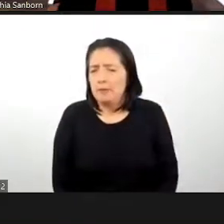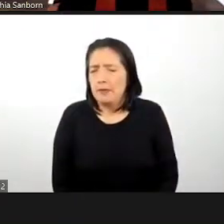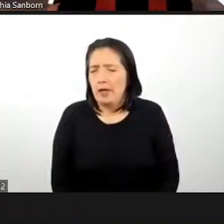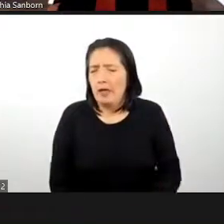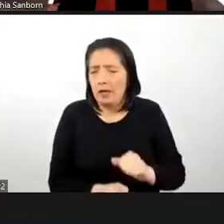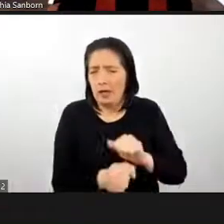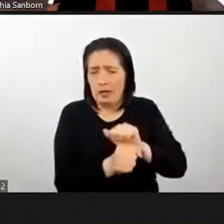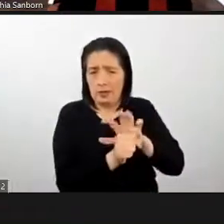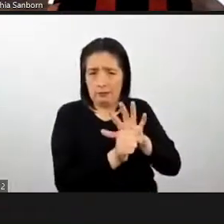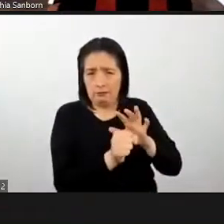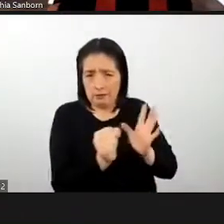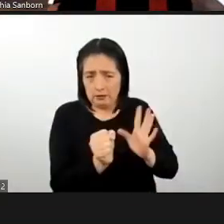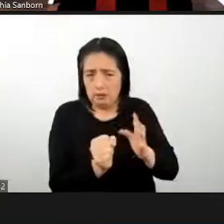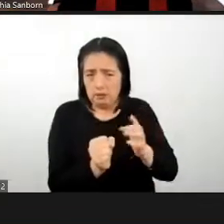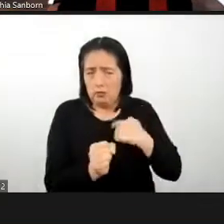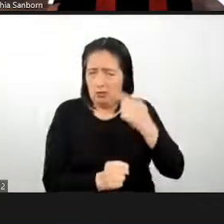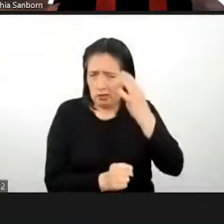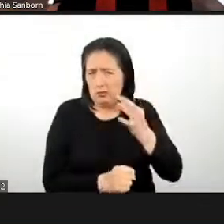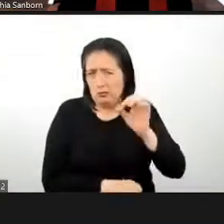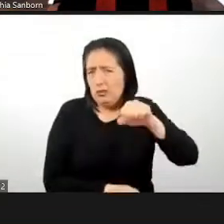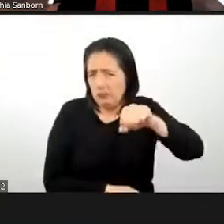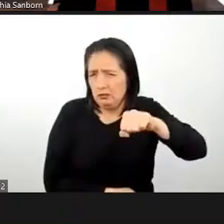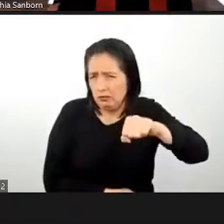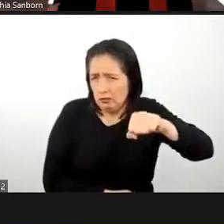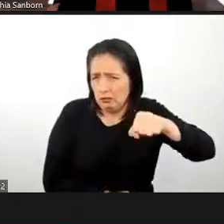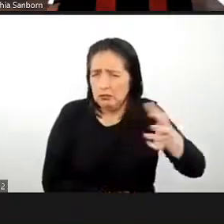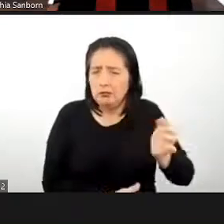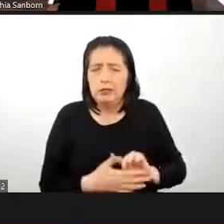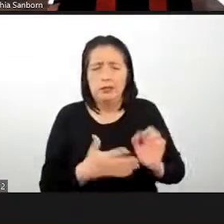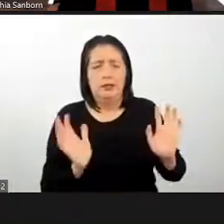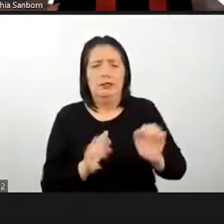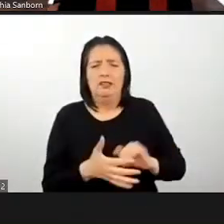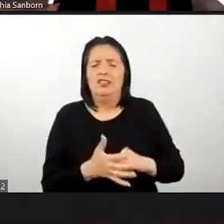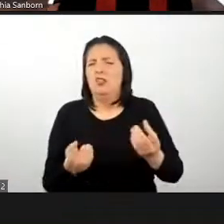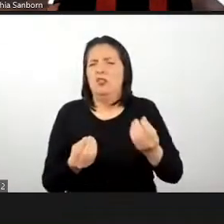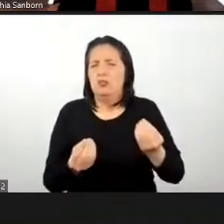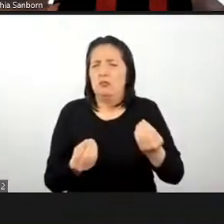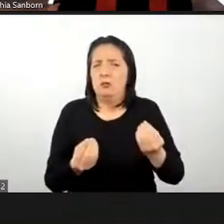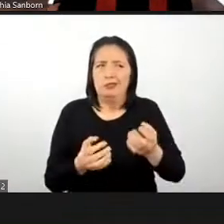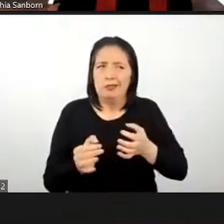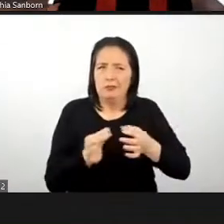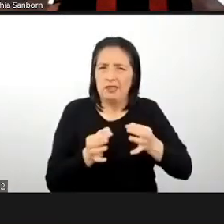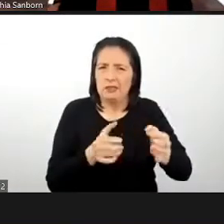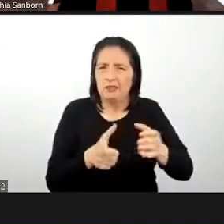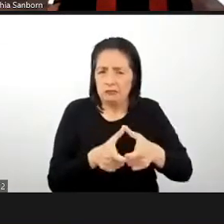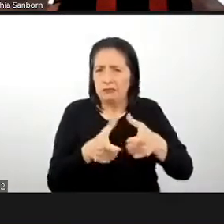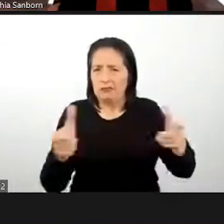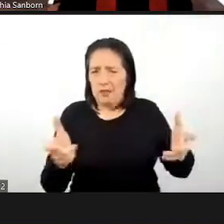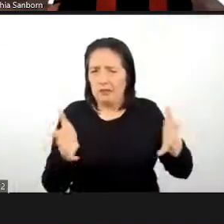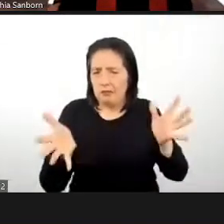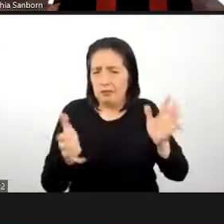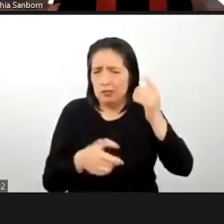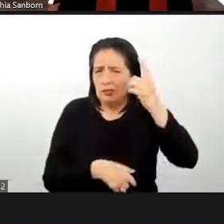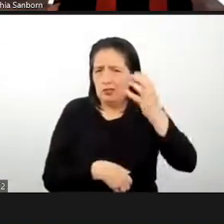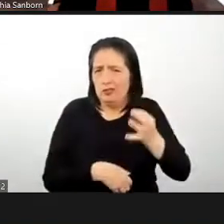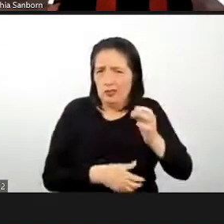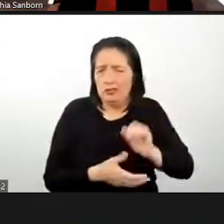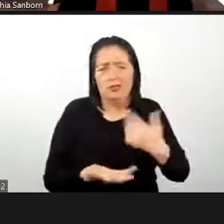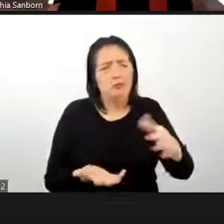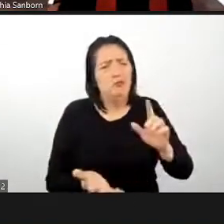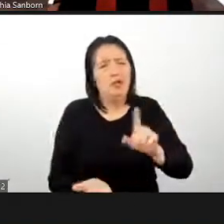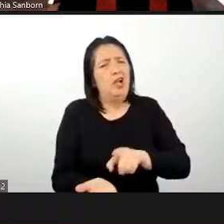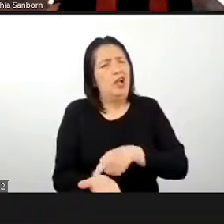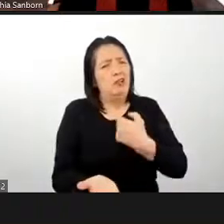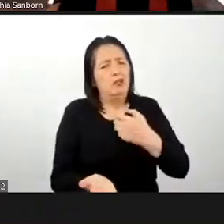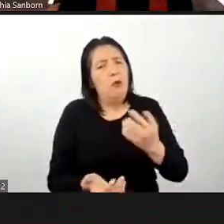pandemia, yo diría que sí, en un sentido muy amplio, ¿no? Porque yo creo que estamos demasiado acostumbrados, y yo creo que